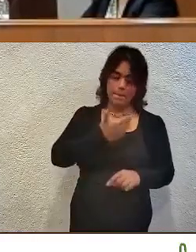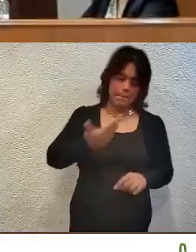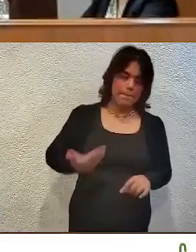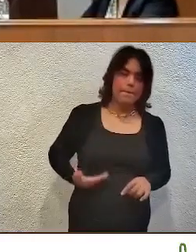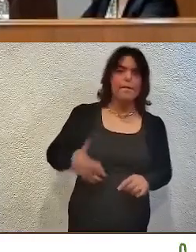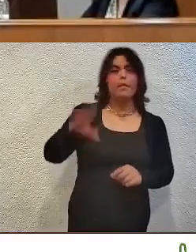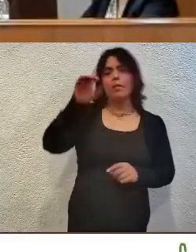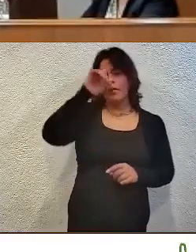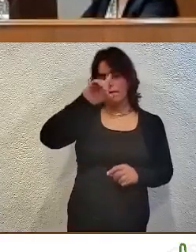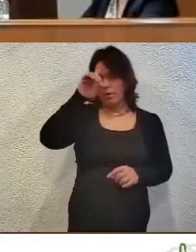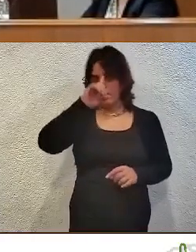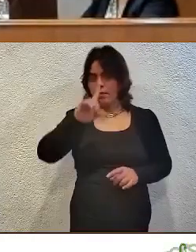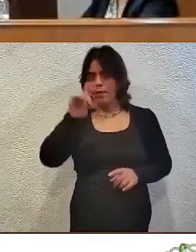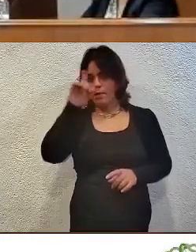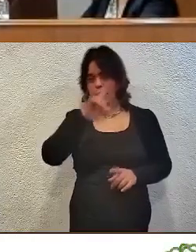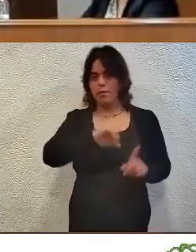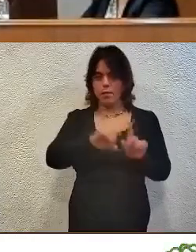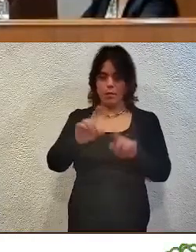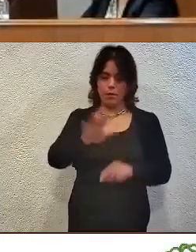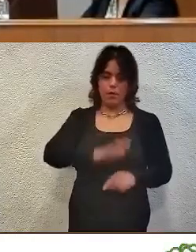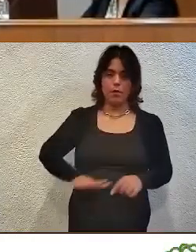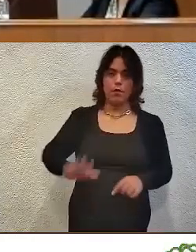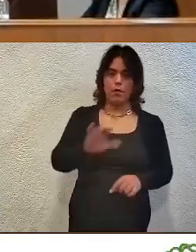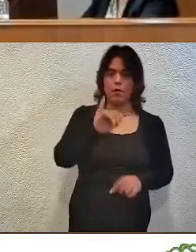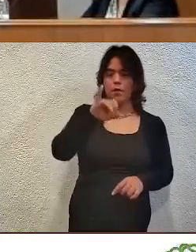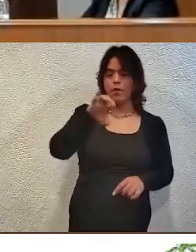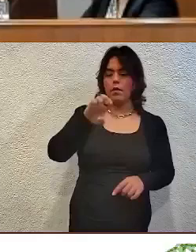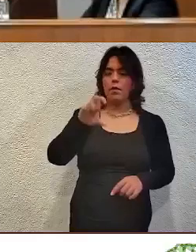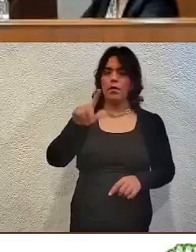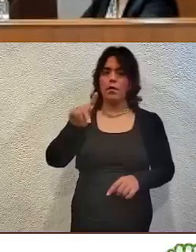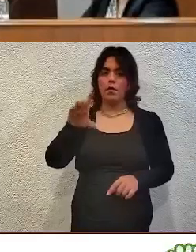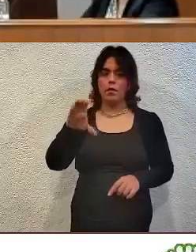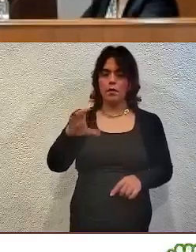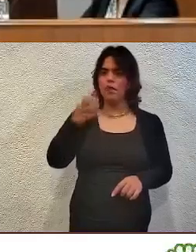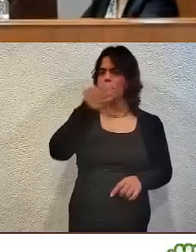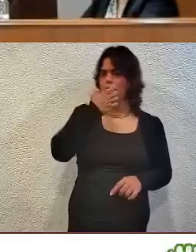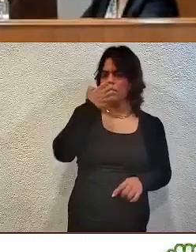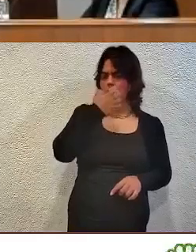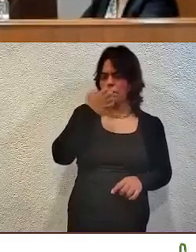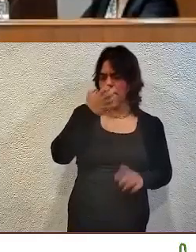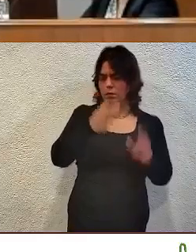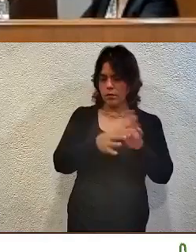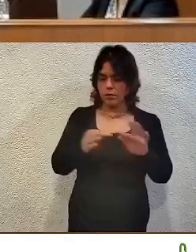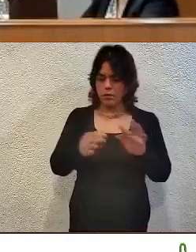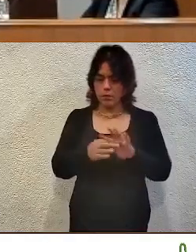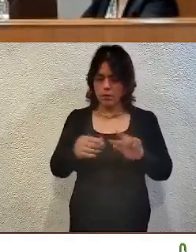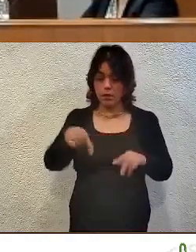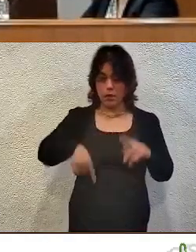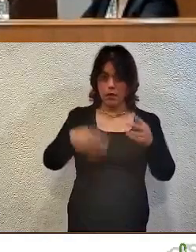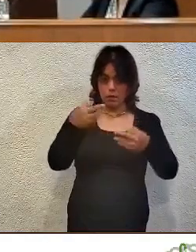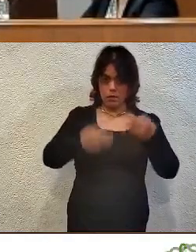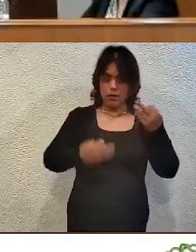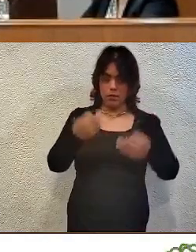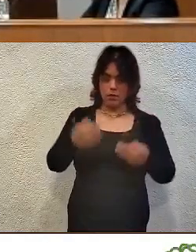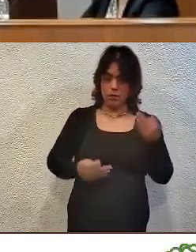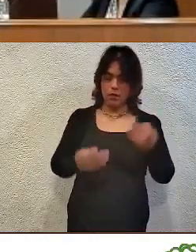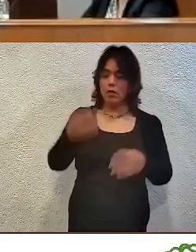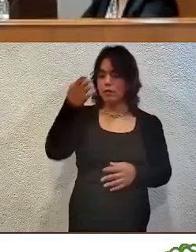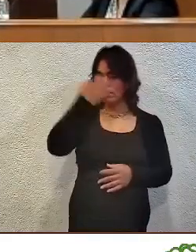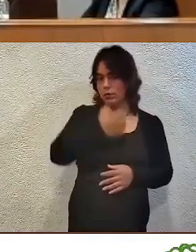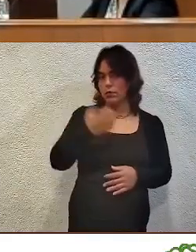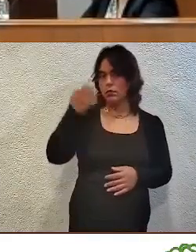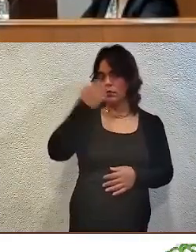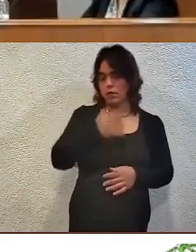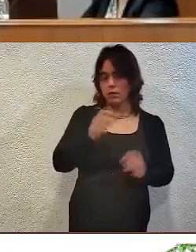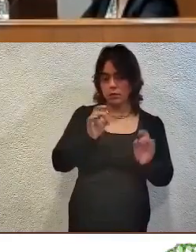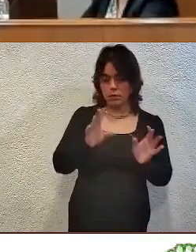consejos distritales del IEPC Guerrero. Antes de analizar el fondo del asunto, este órgano jurisdiccional debe examinar las causales